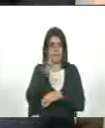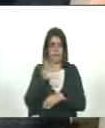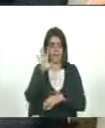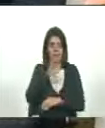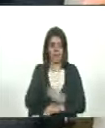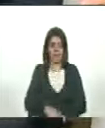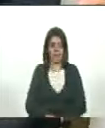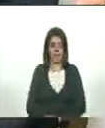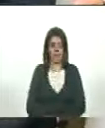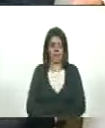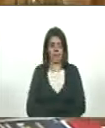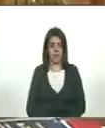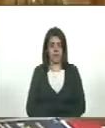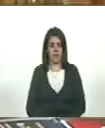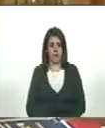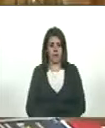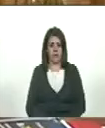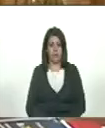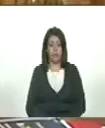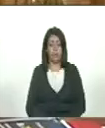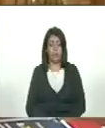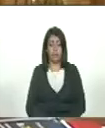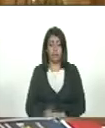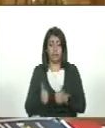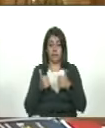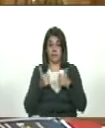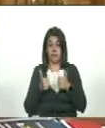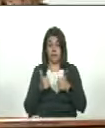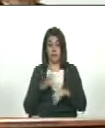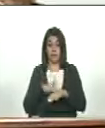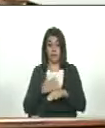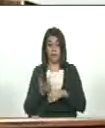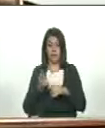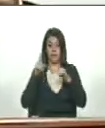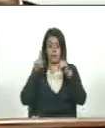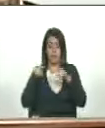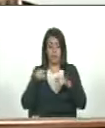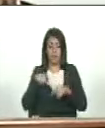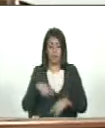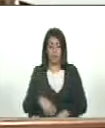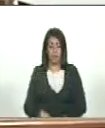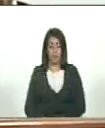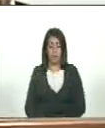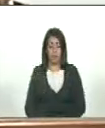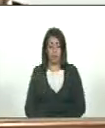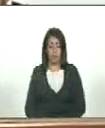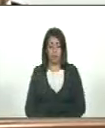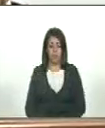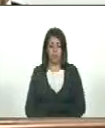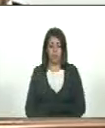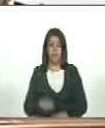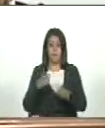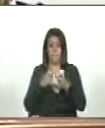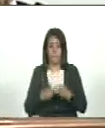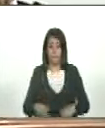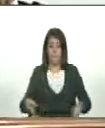venezolano. Es una virtud, pero es un alto